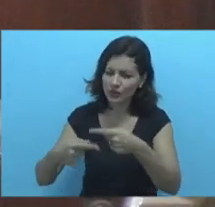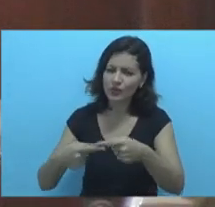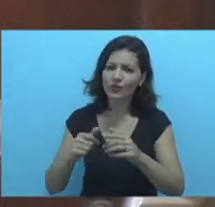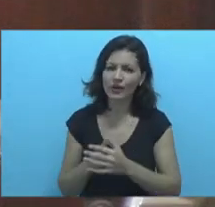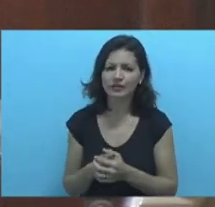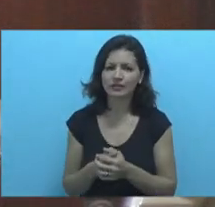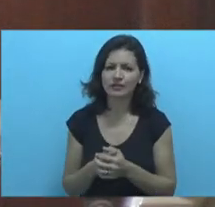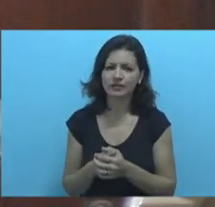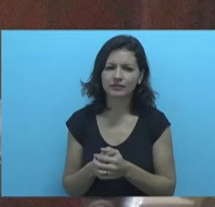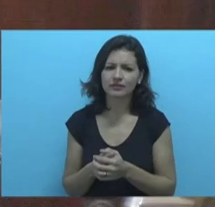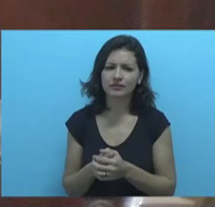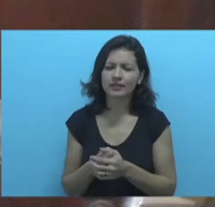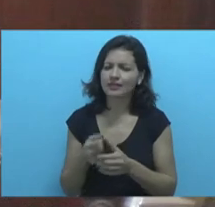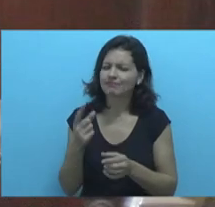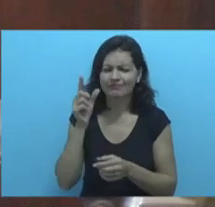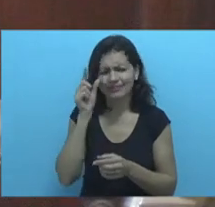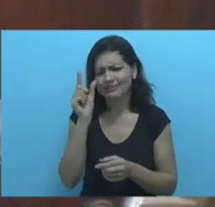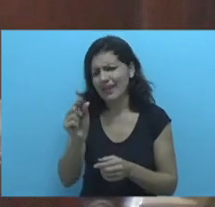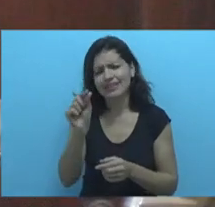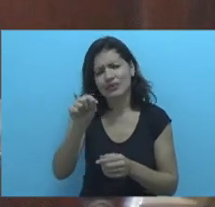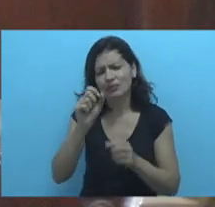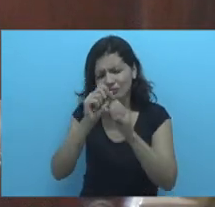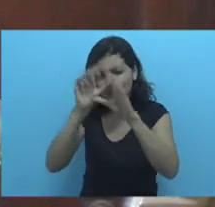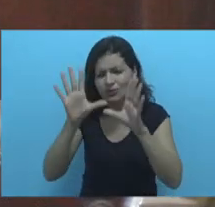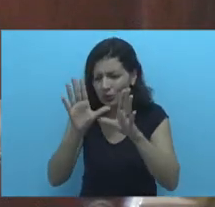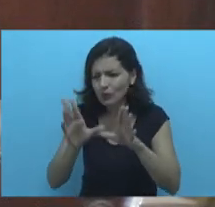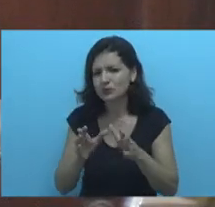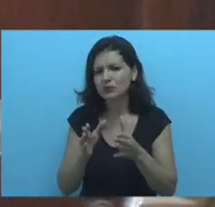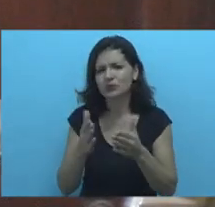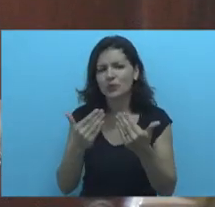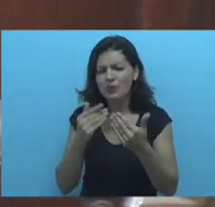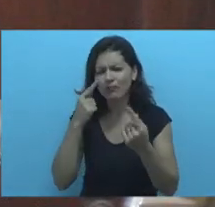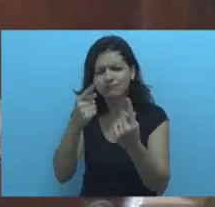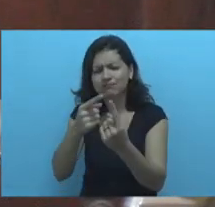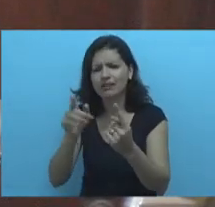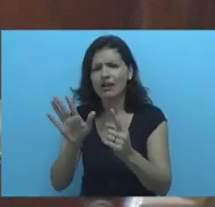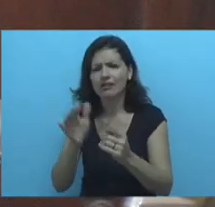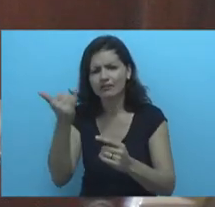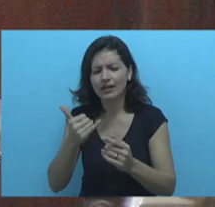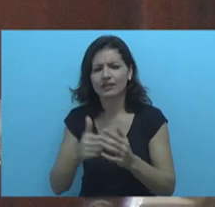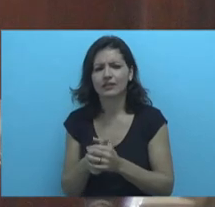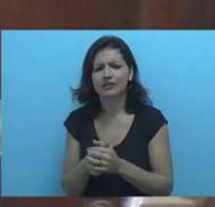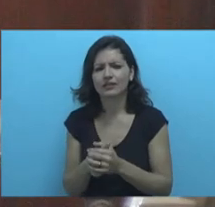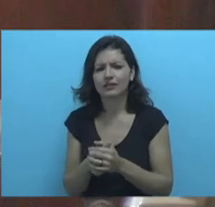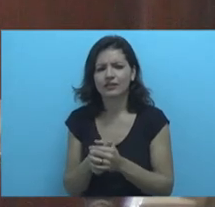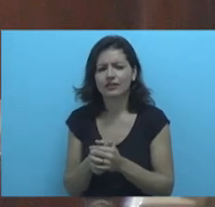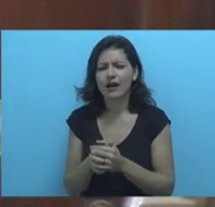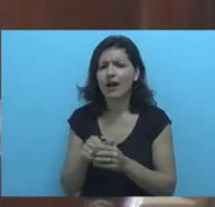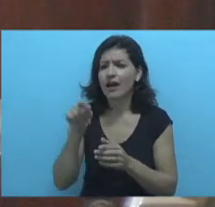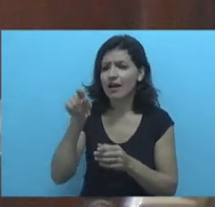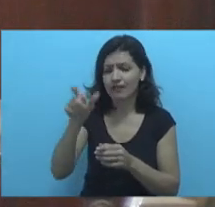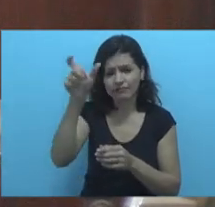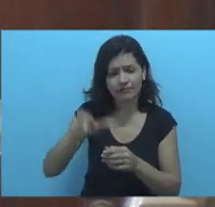tanta oscuridad, siempre la luz aparece en la medida que las ideas proliferen y Lipschitz era un tipo de ideas. Uno podía coincidir o